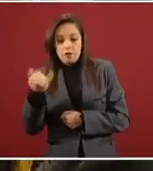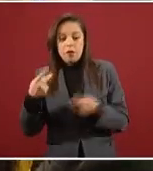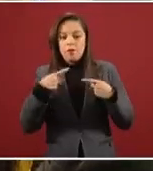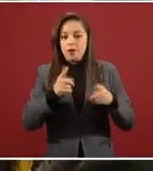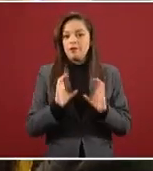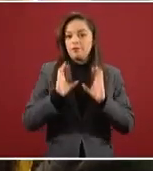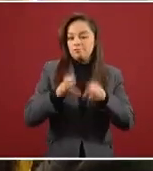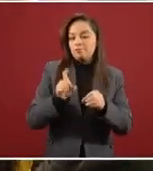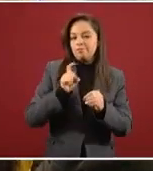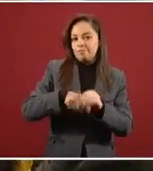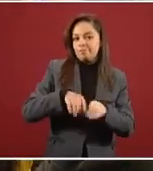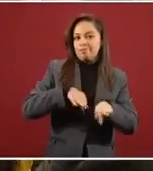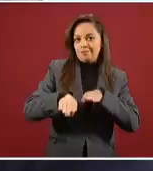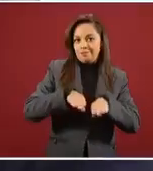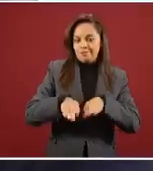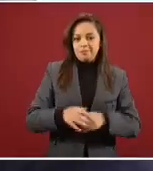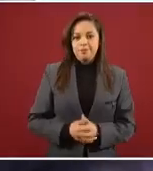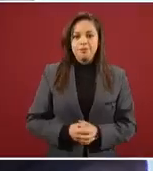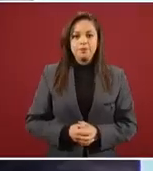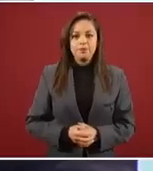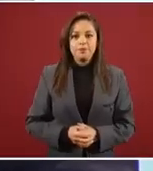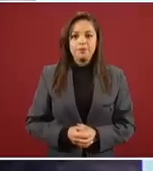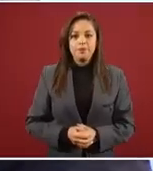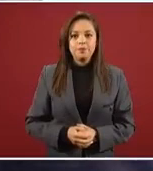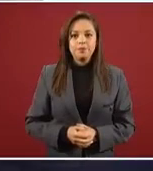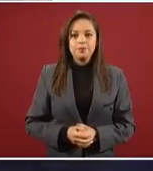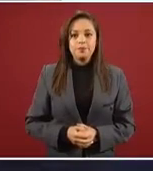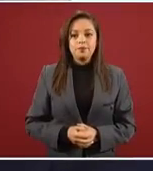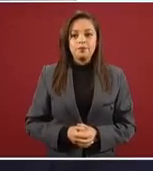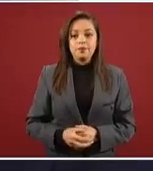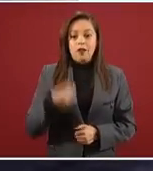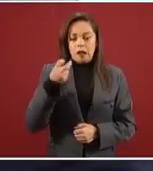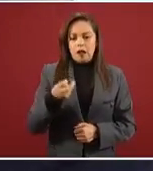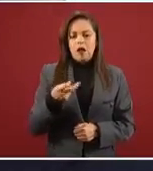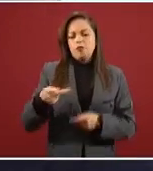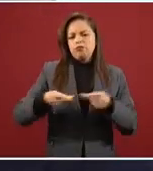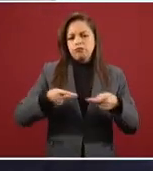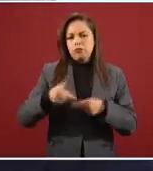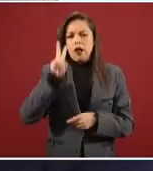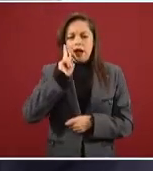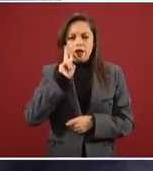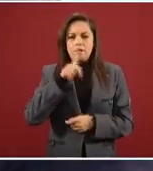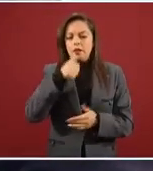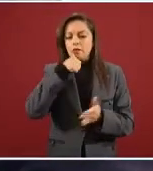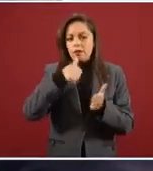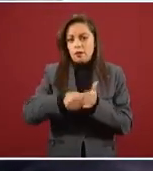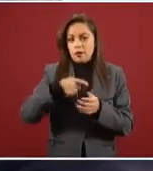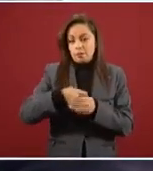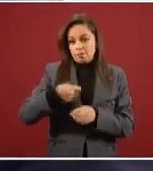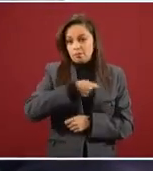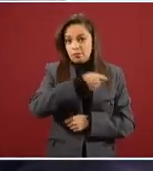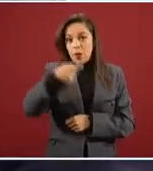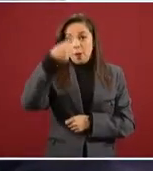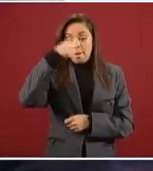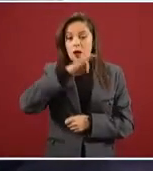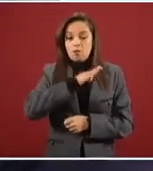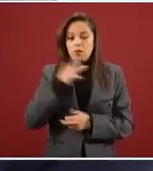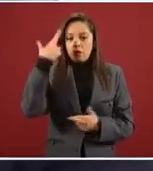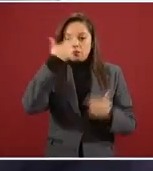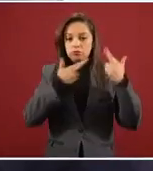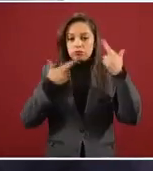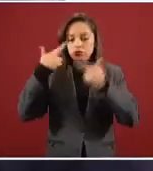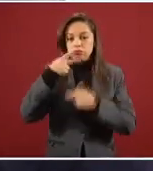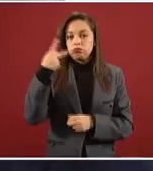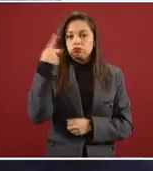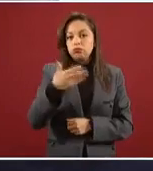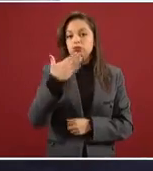estamos preparando y se enviarán cartas de invitación para uno, propiciar la autorrevisión del cumplimiento de las obligaciones